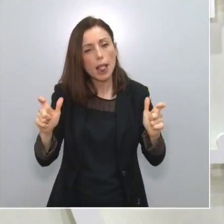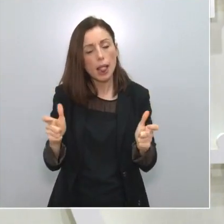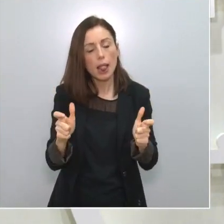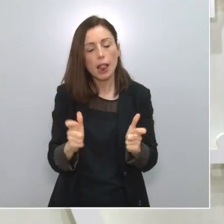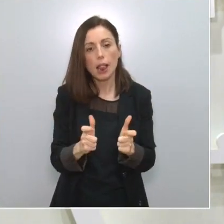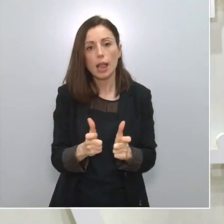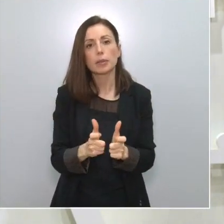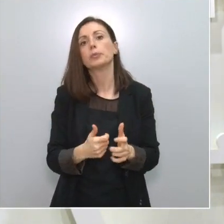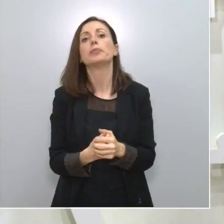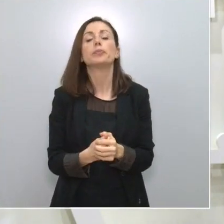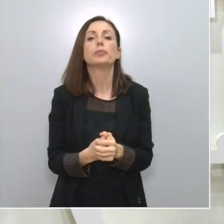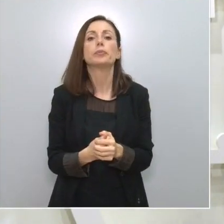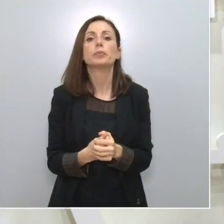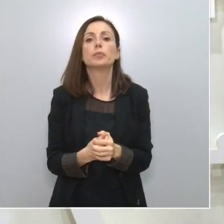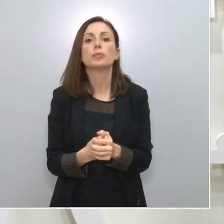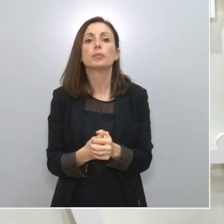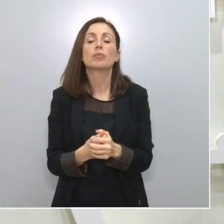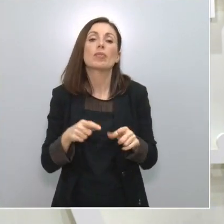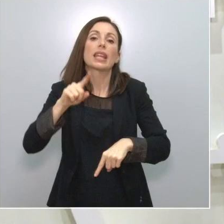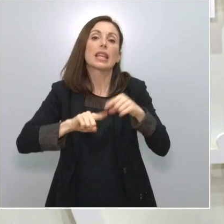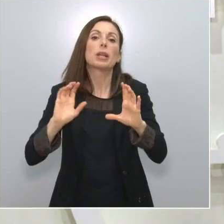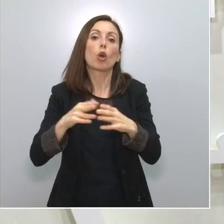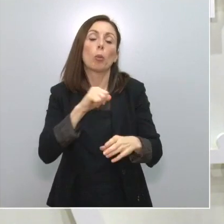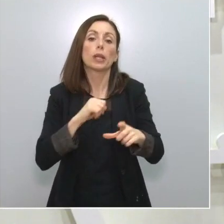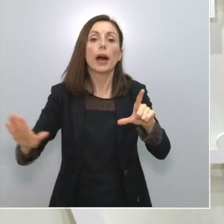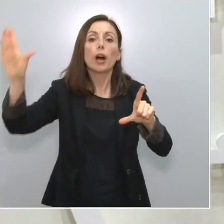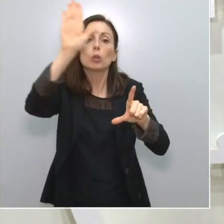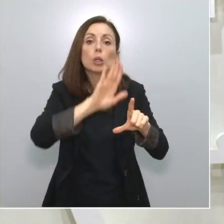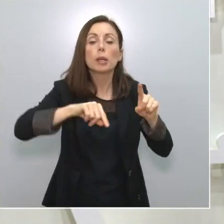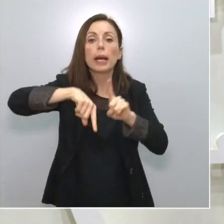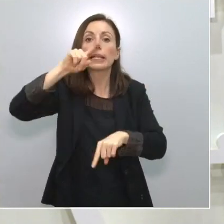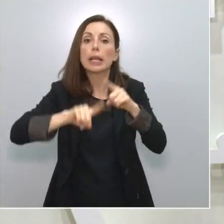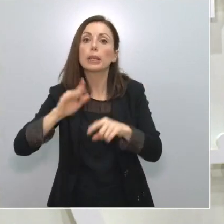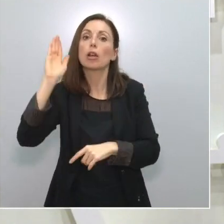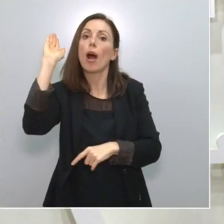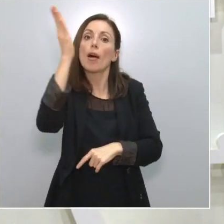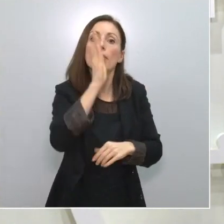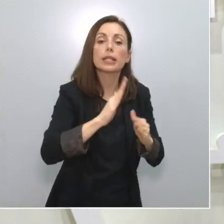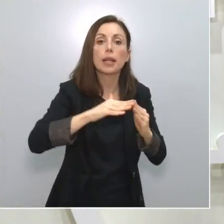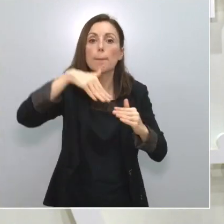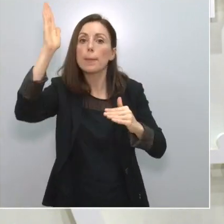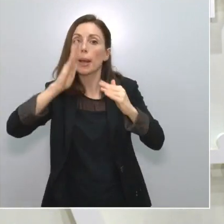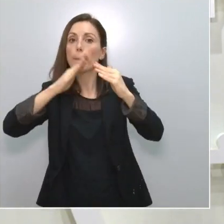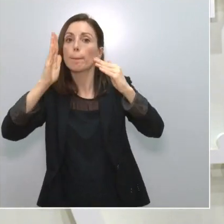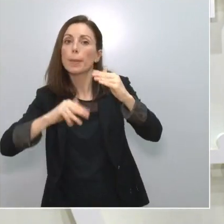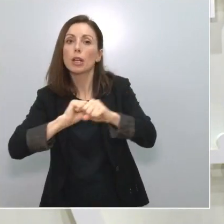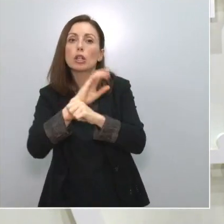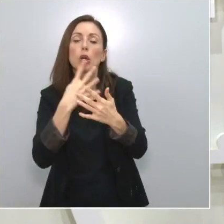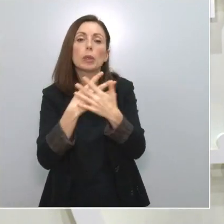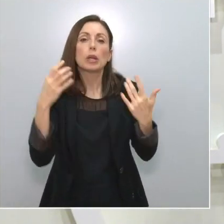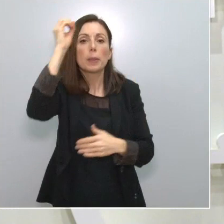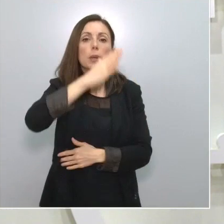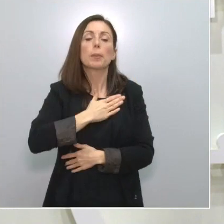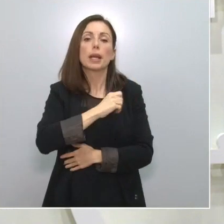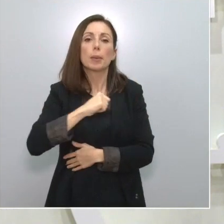cuanto a diferentes comunidades autónomas según el grado de incidencia del COVID-19, bueno, yo creo